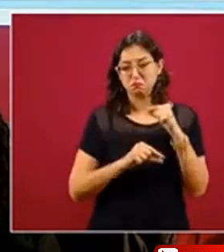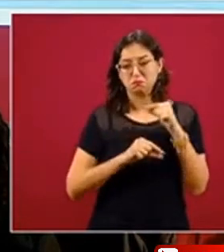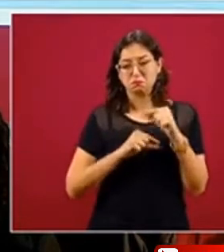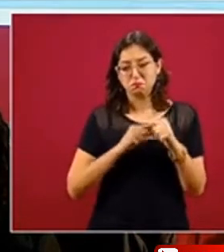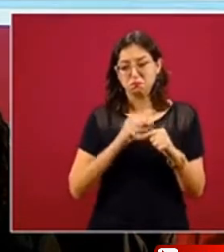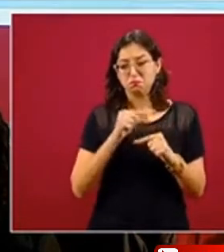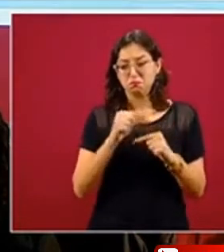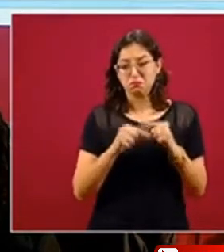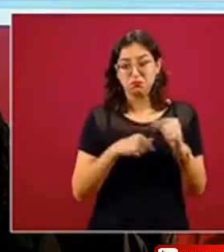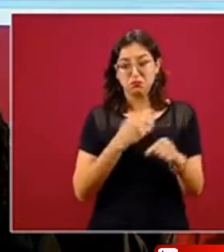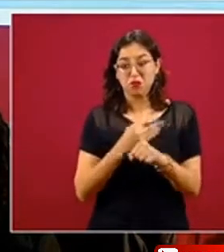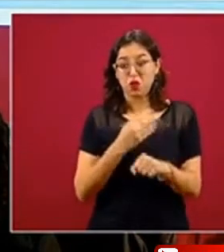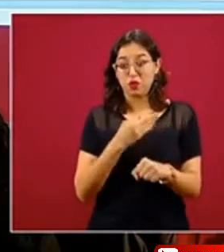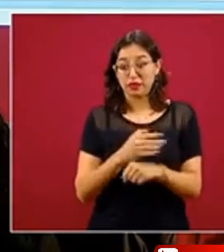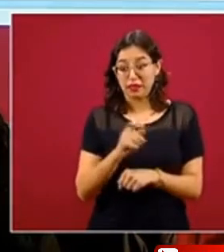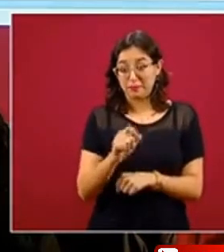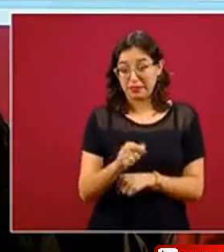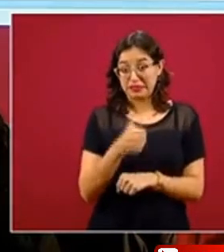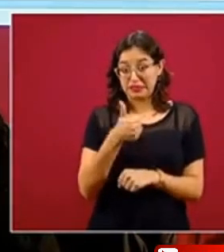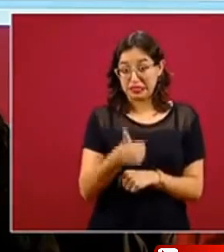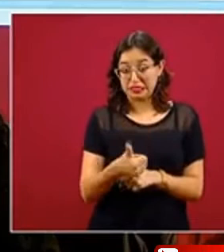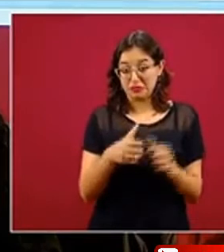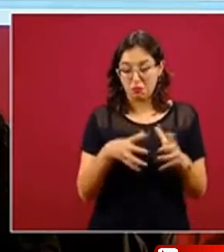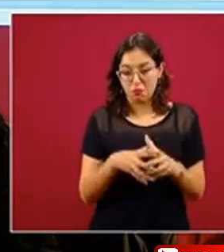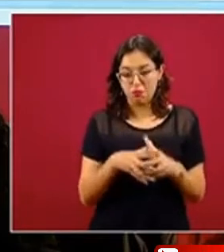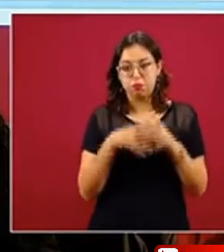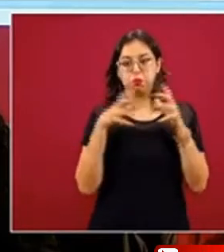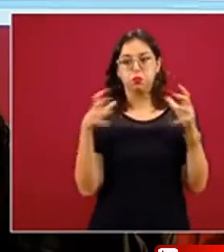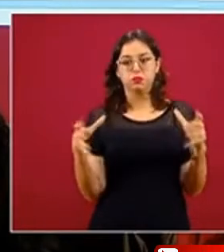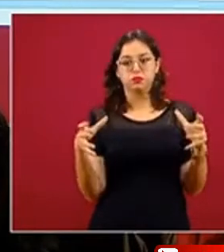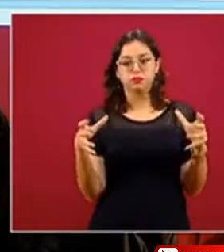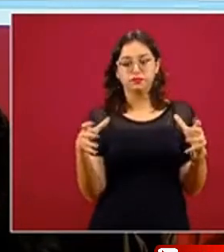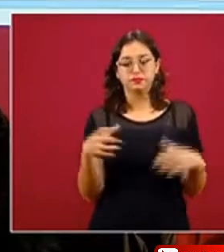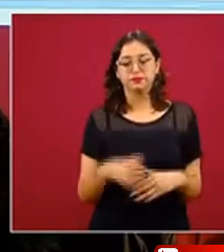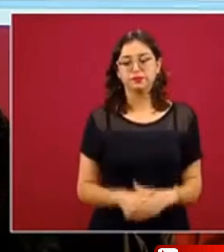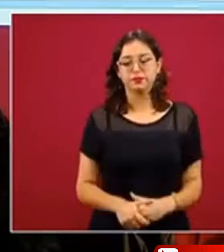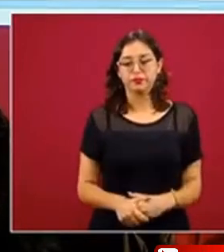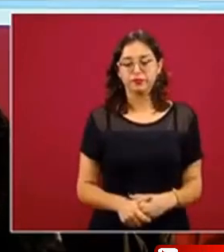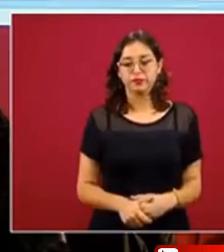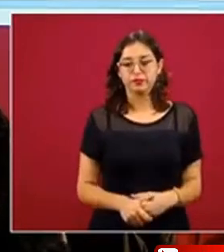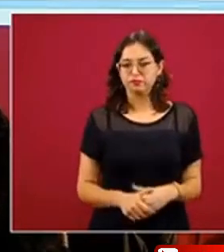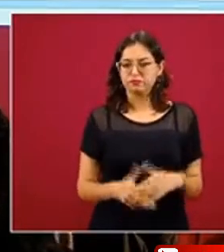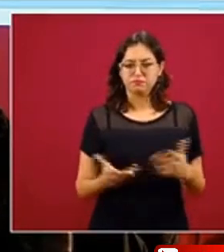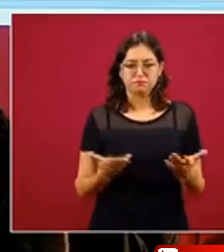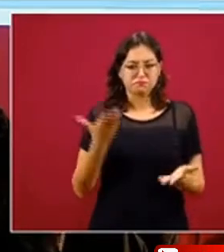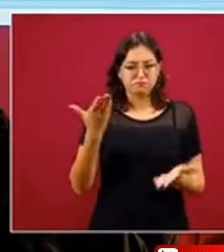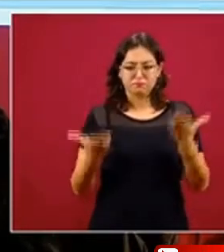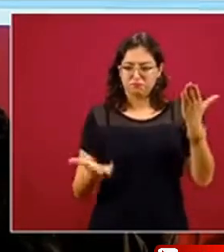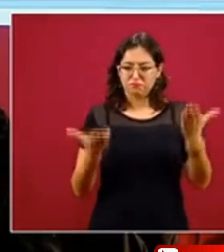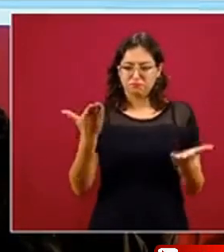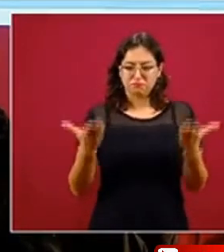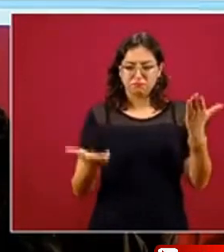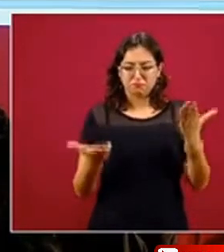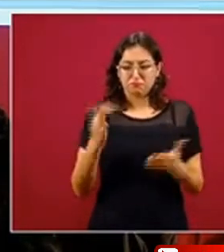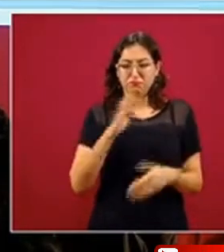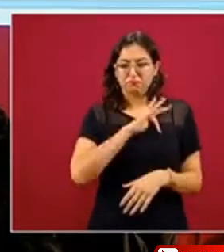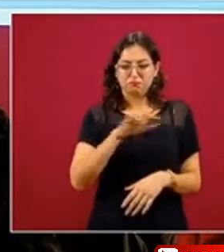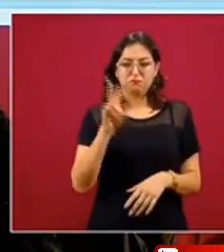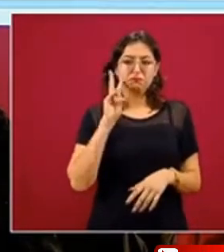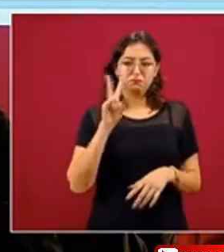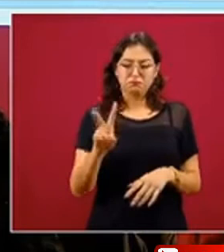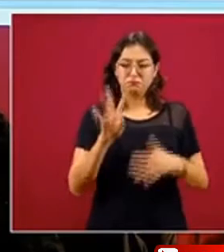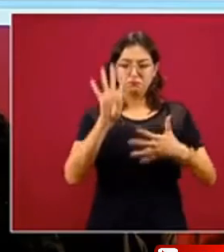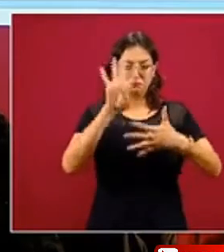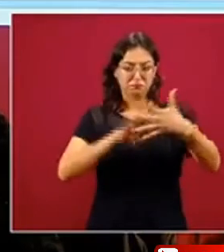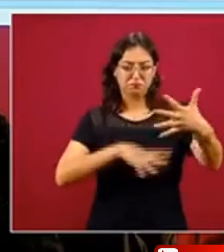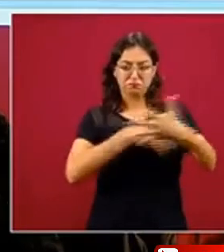epidemia, pero hoy tiene en la semana 26 esta intensidad. Y así. Entonces, de manera panorámica podemos